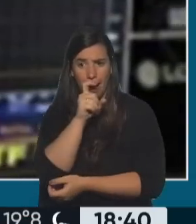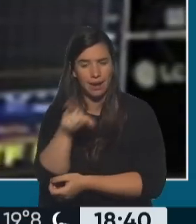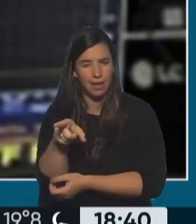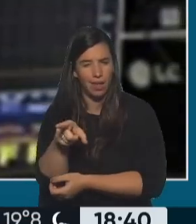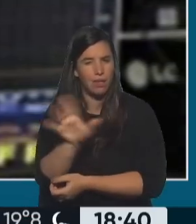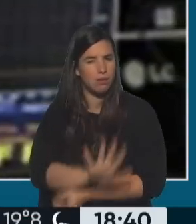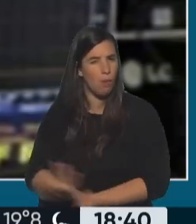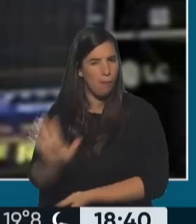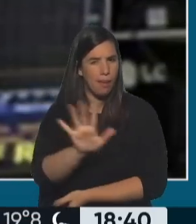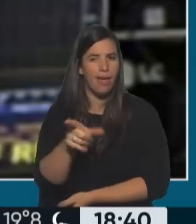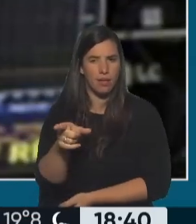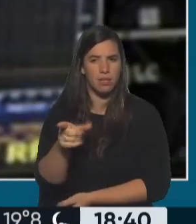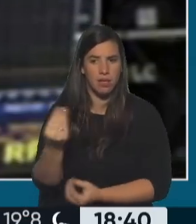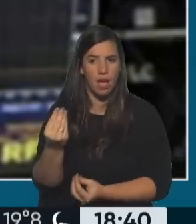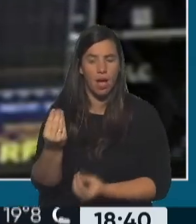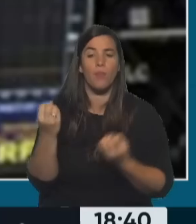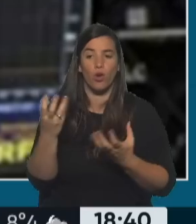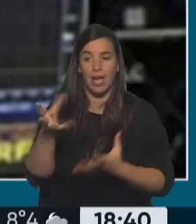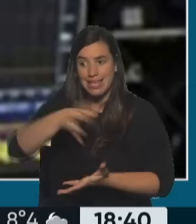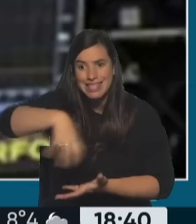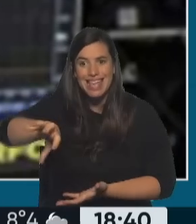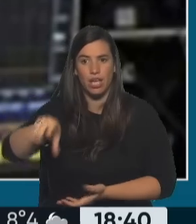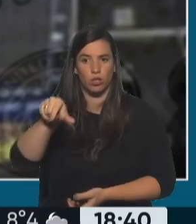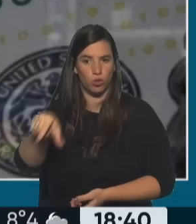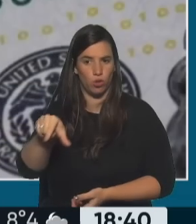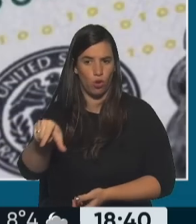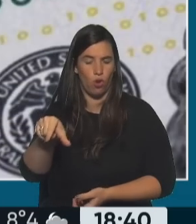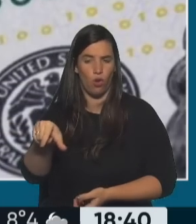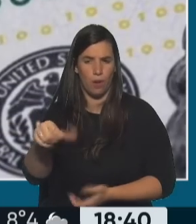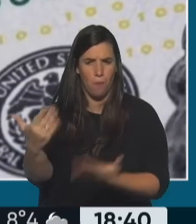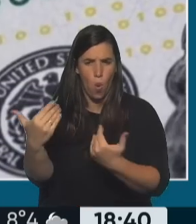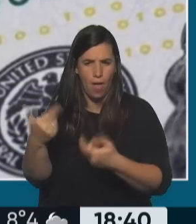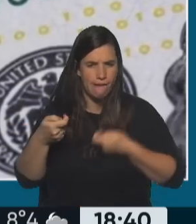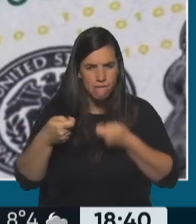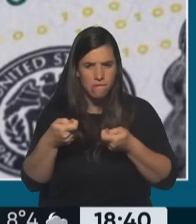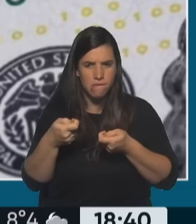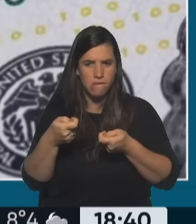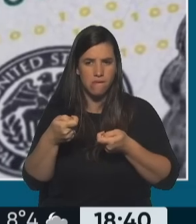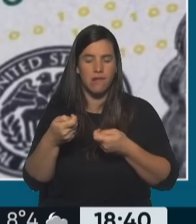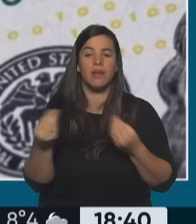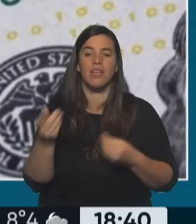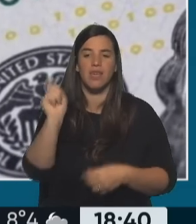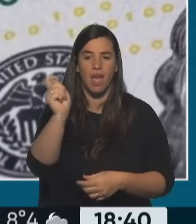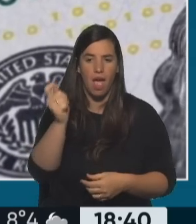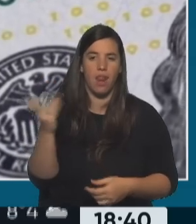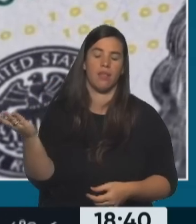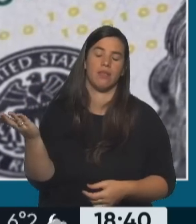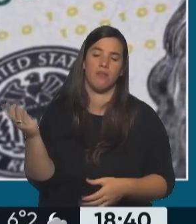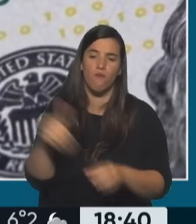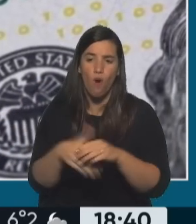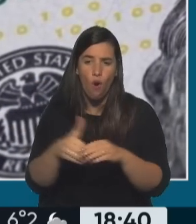armas para atacarte. Porque ¿quiénes son los que tienen estos títulos públicos? Fondos comunes de inversión, compañías de